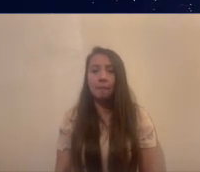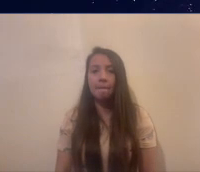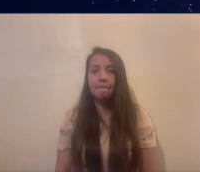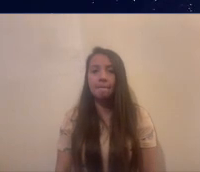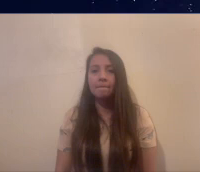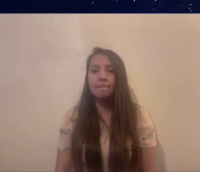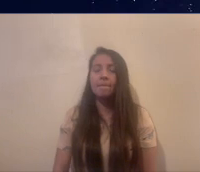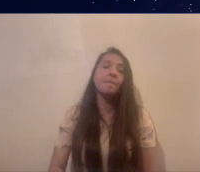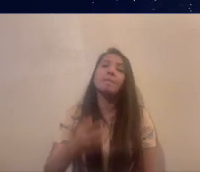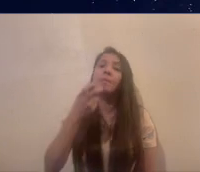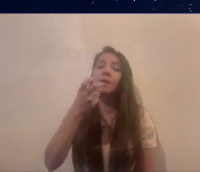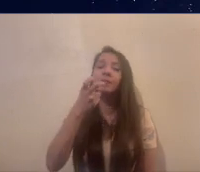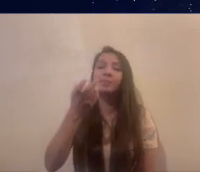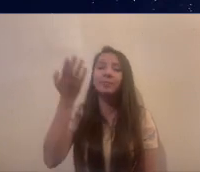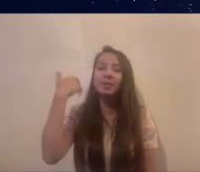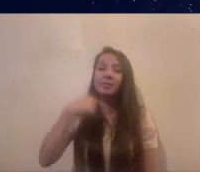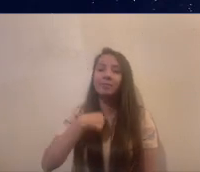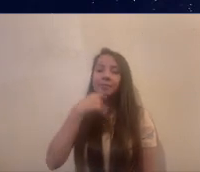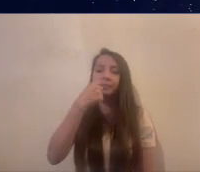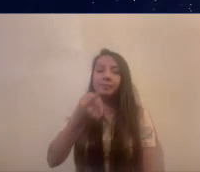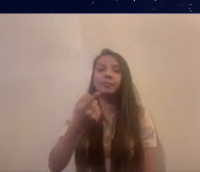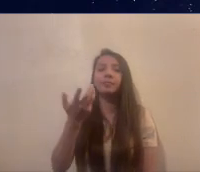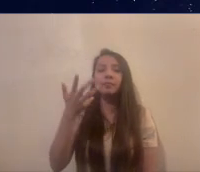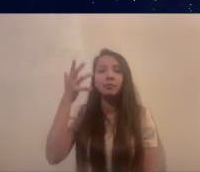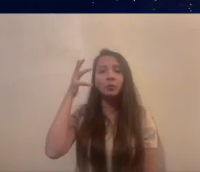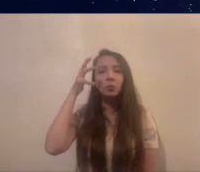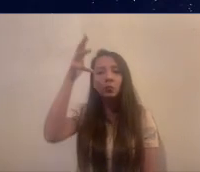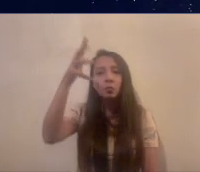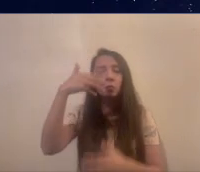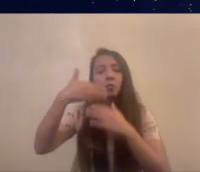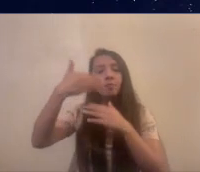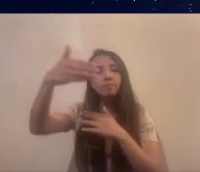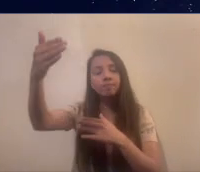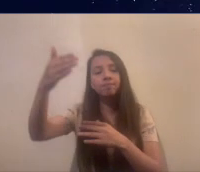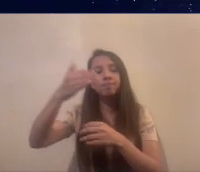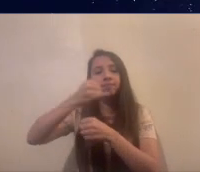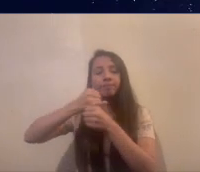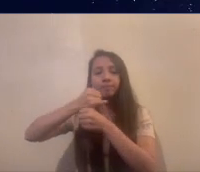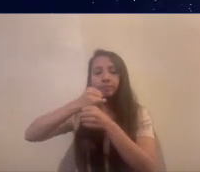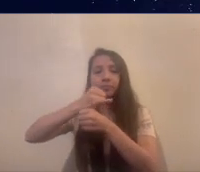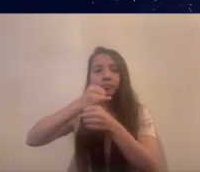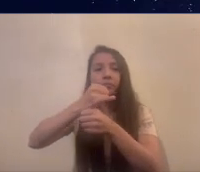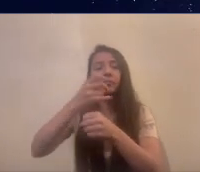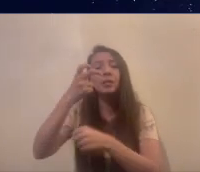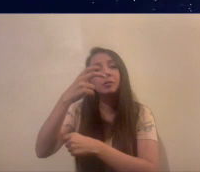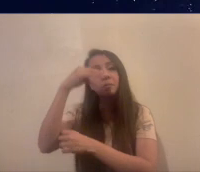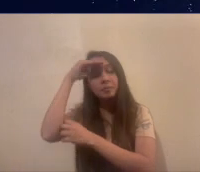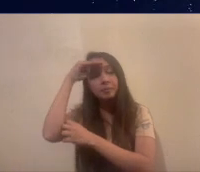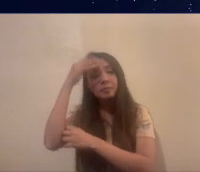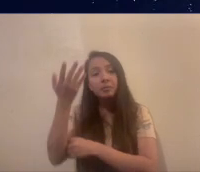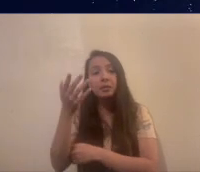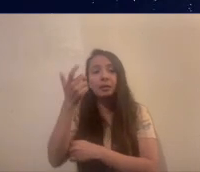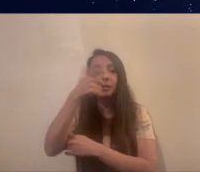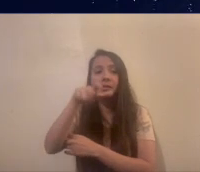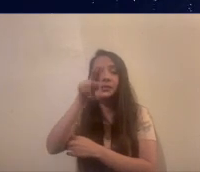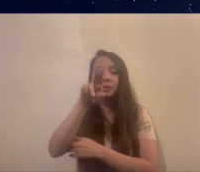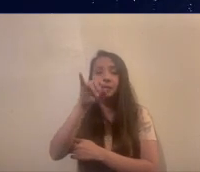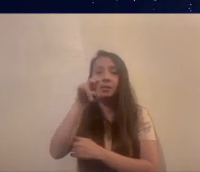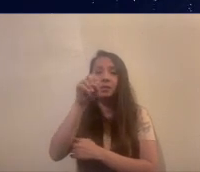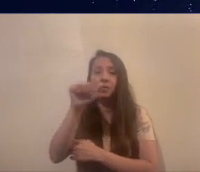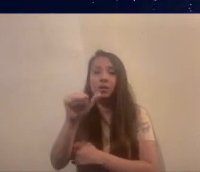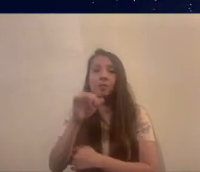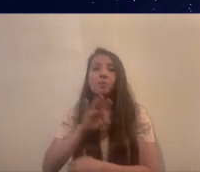Bueno, esto ya sí. les había adelantado yo un poco, qué es lo que pensábamos en futuros experimentos. Esto de pensar que la quinoa